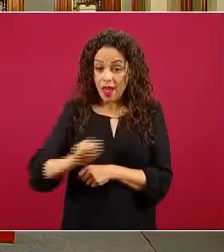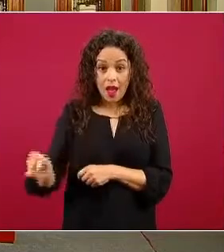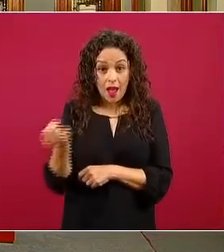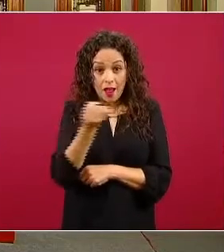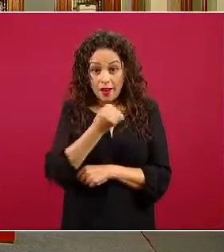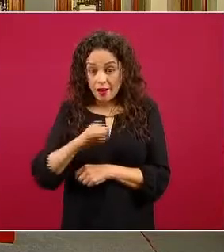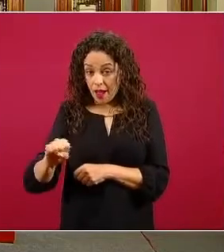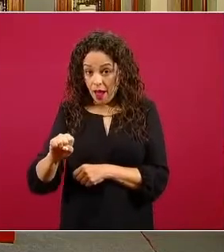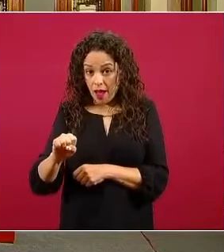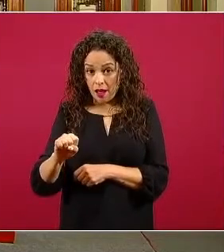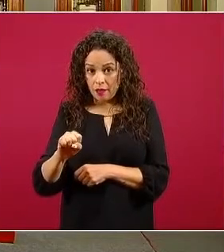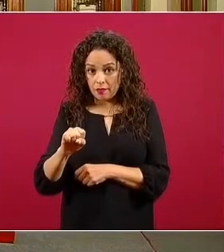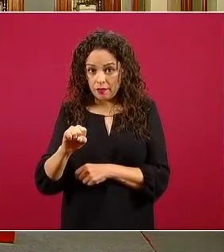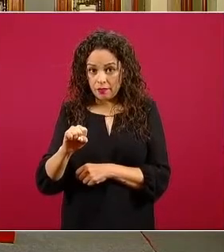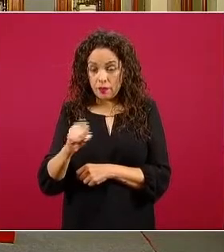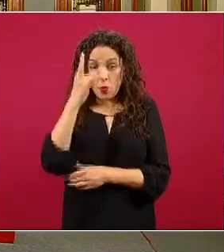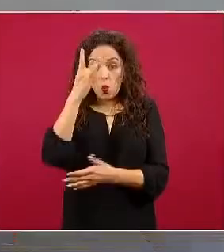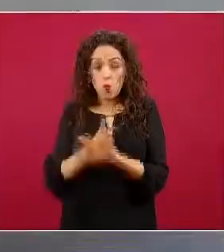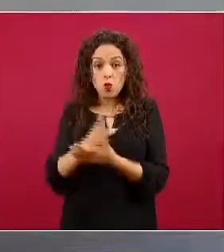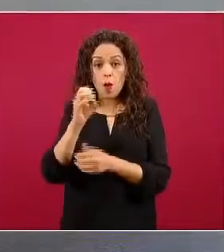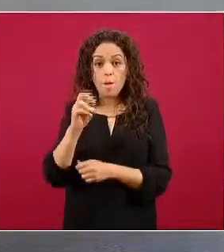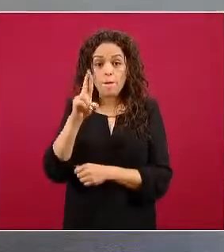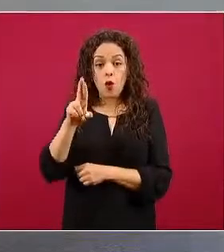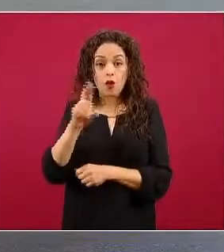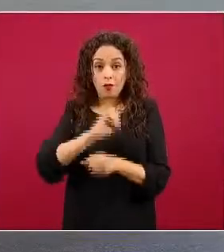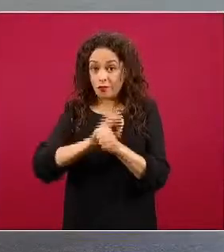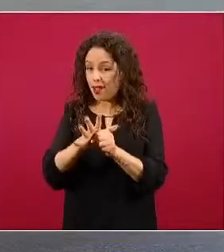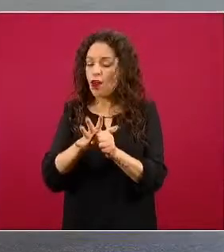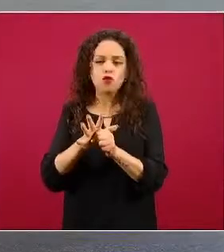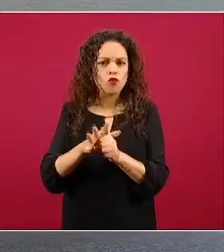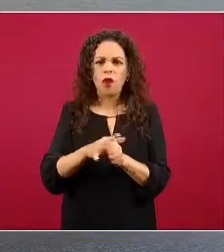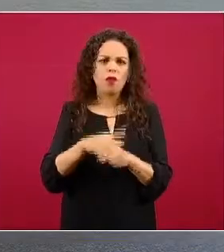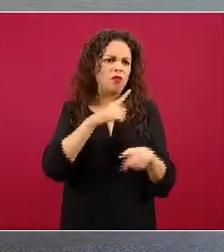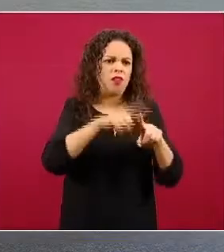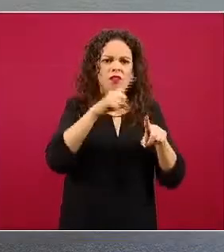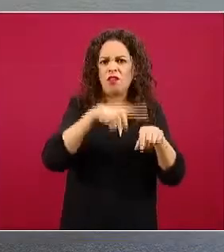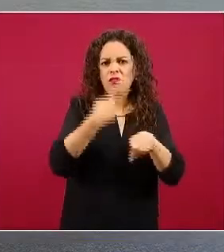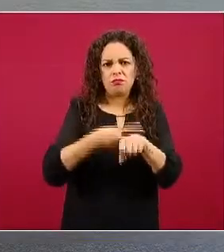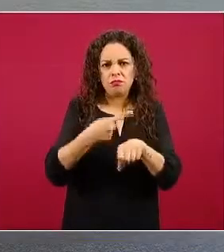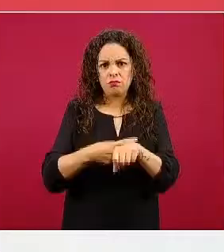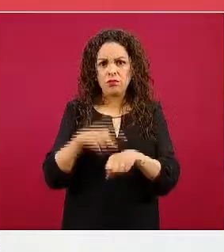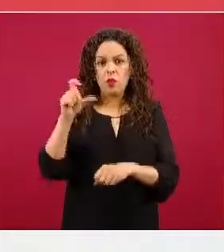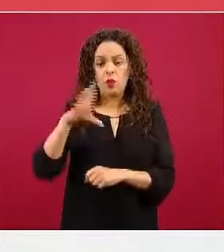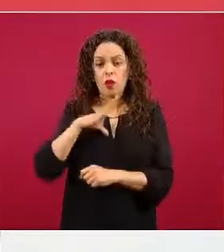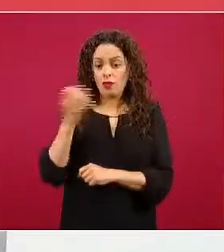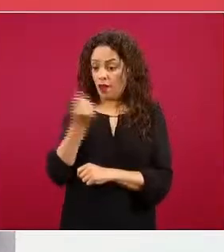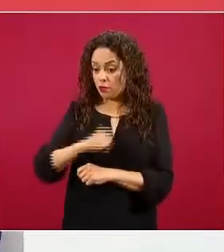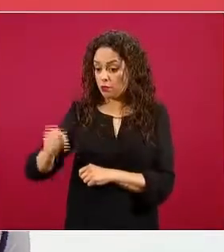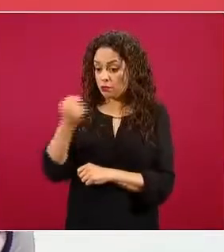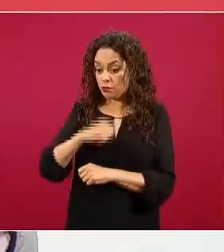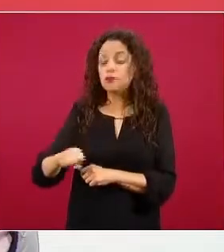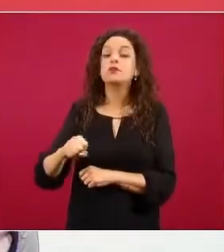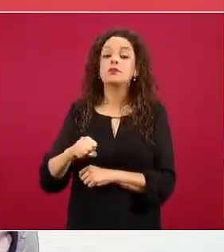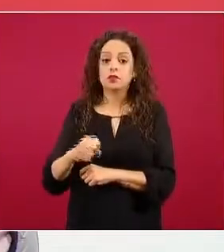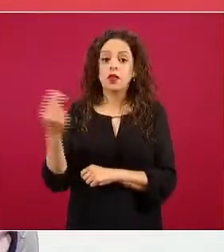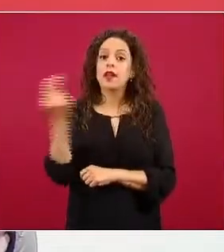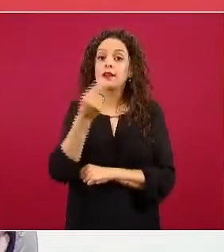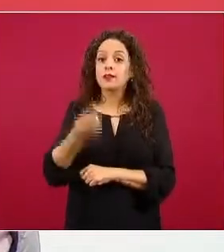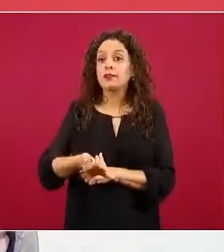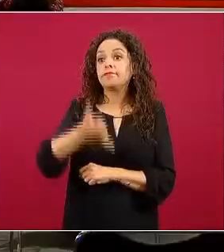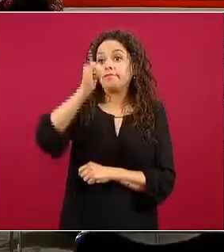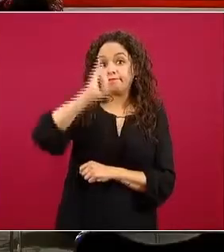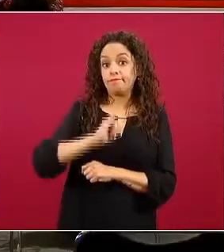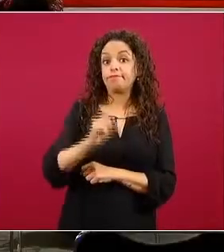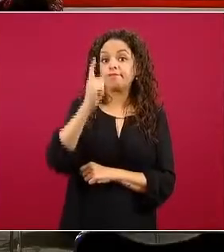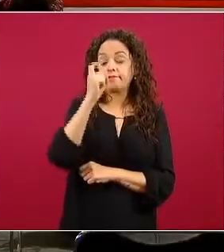no solo por COVID, en general, cuando la diarrea es profusa, se deshidratan, y la deshidratación va a empezar también con